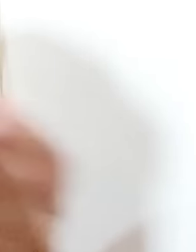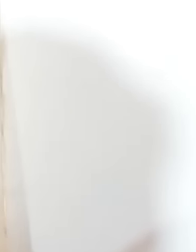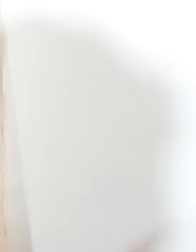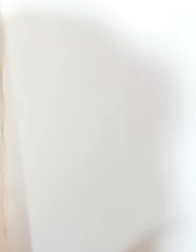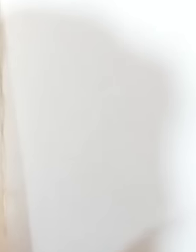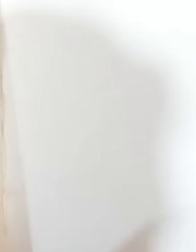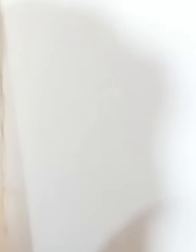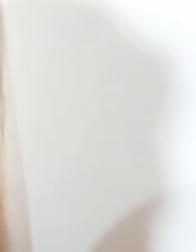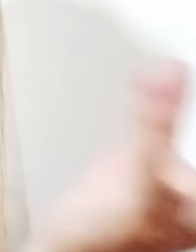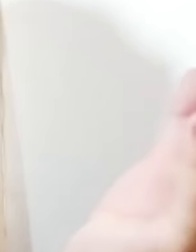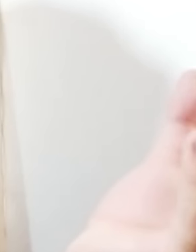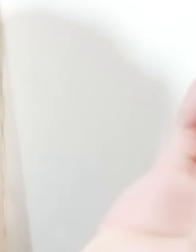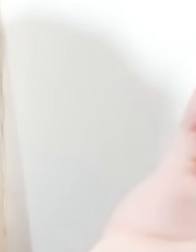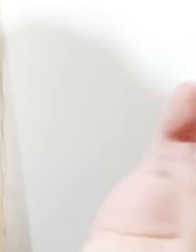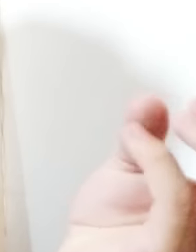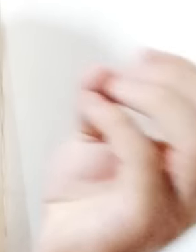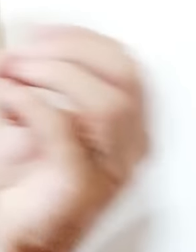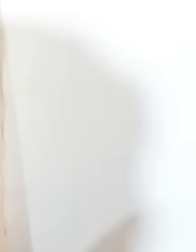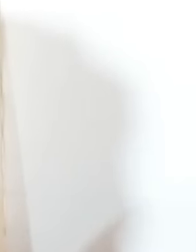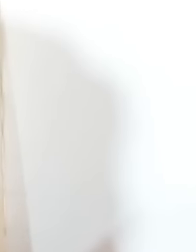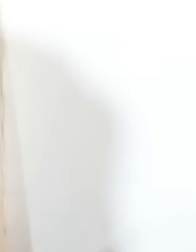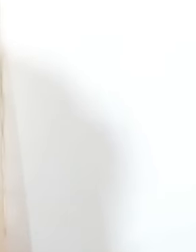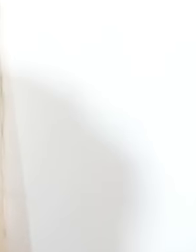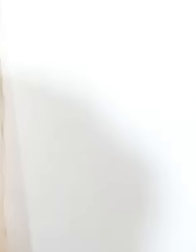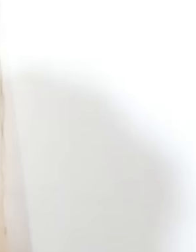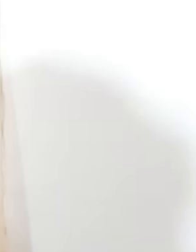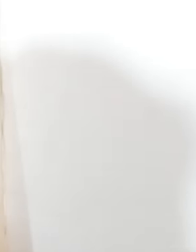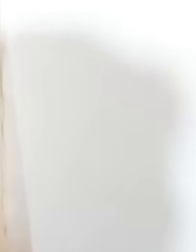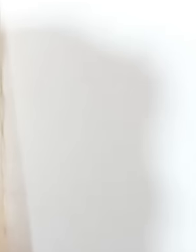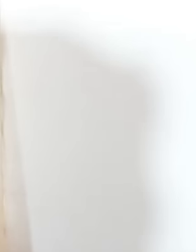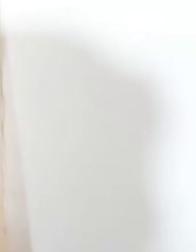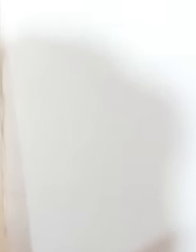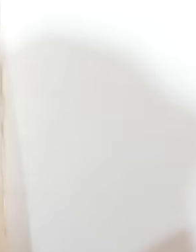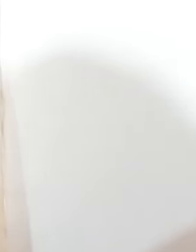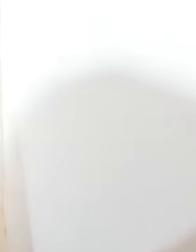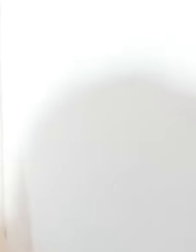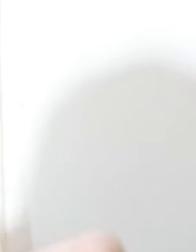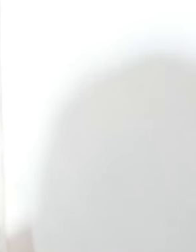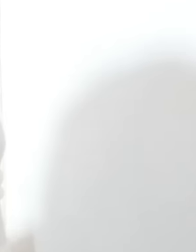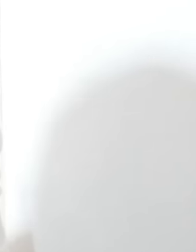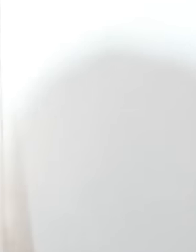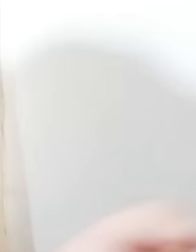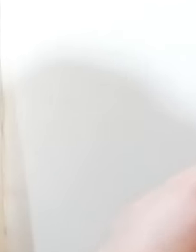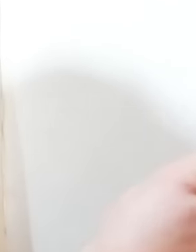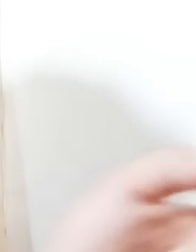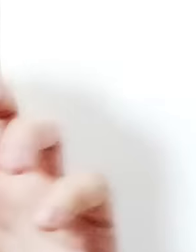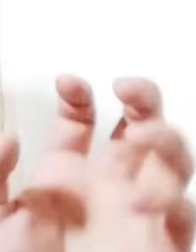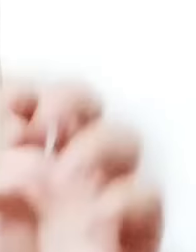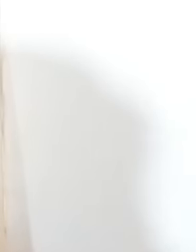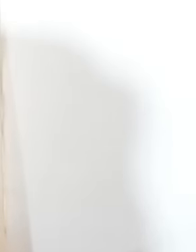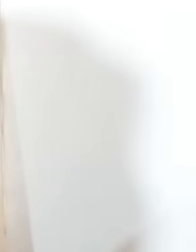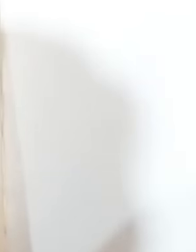las autopartes, cómo puede ser que un volante se pase aparte, después la otra parte el automóvil, y así van evadiendo impuestos, es la